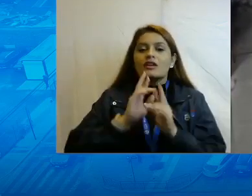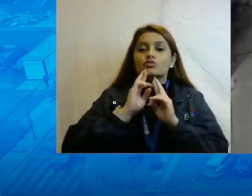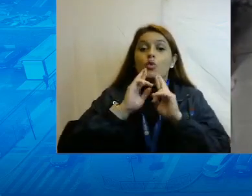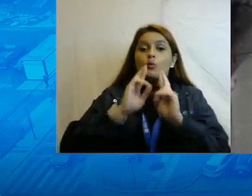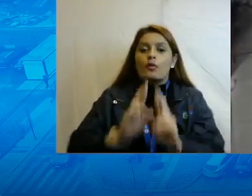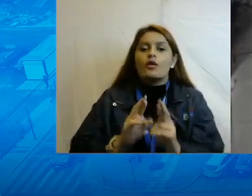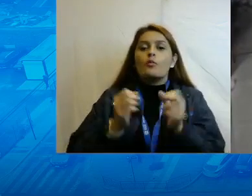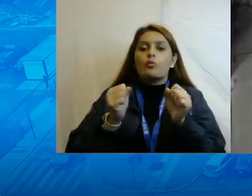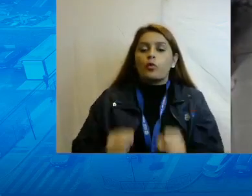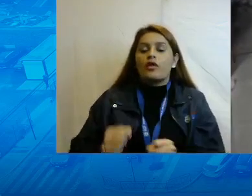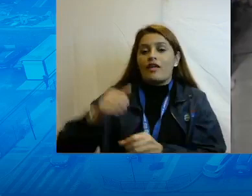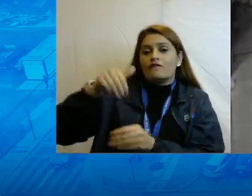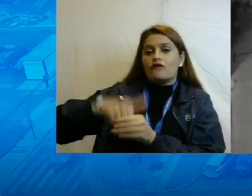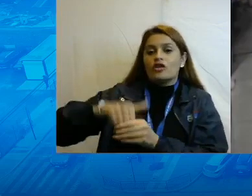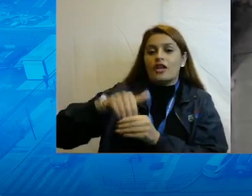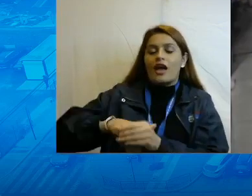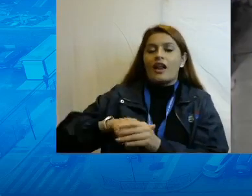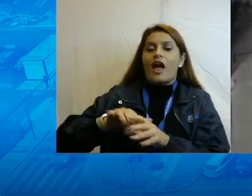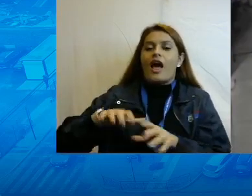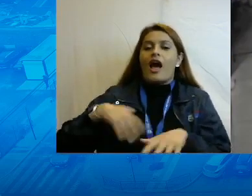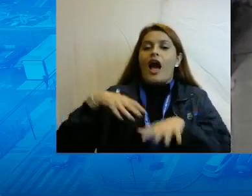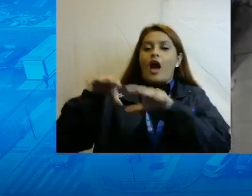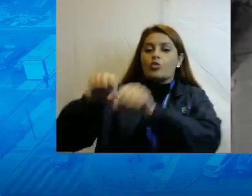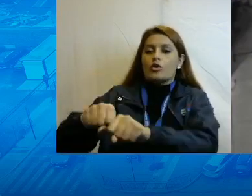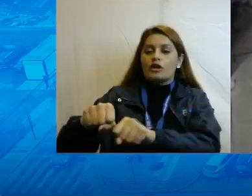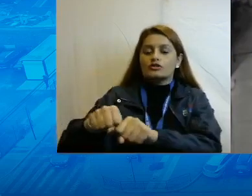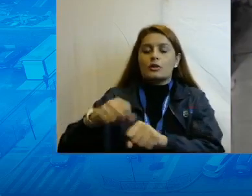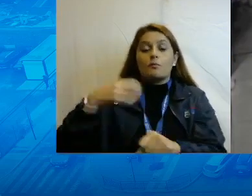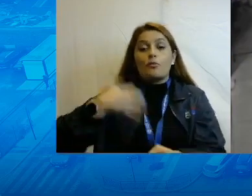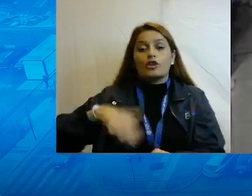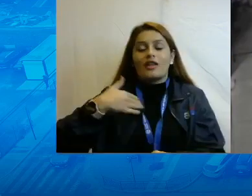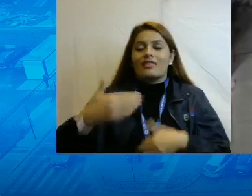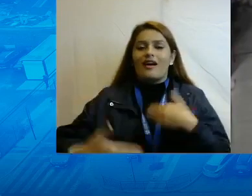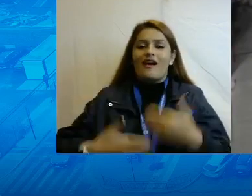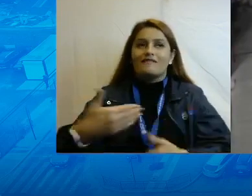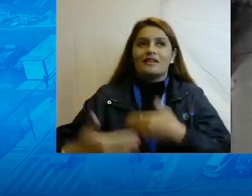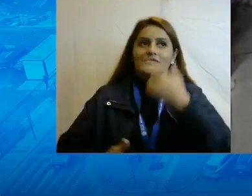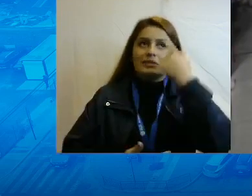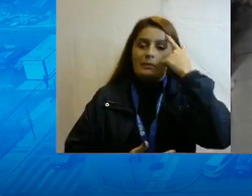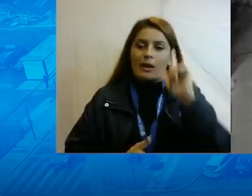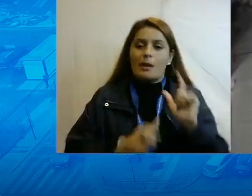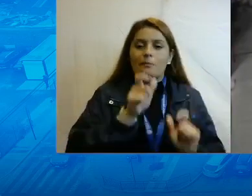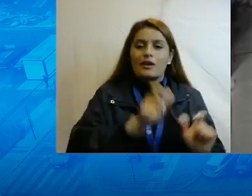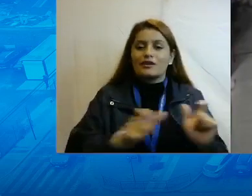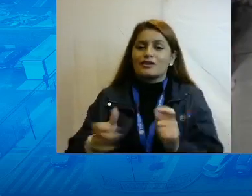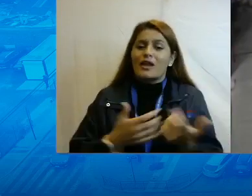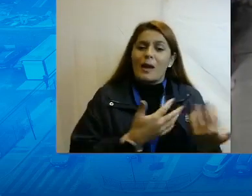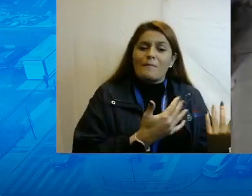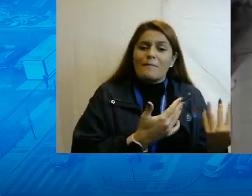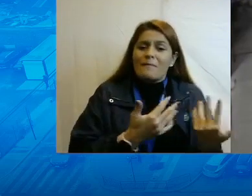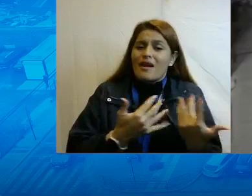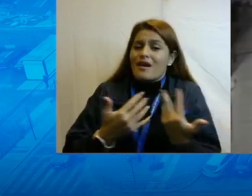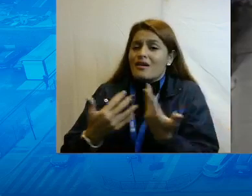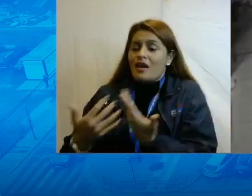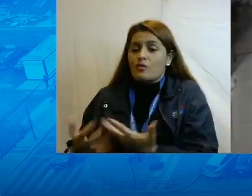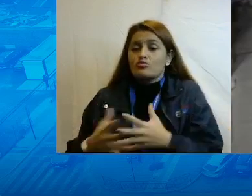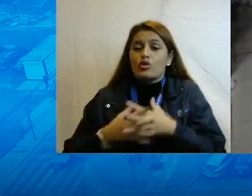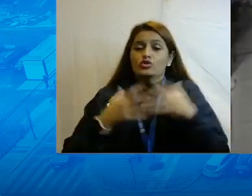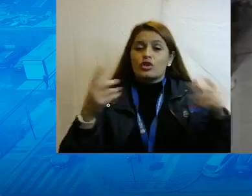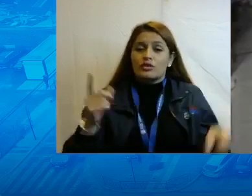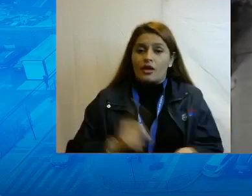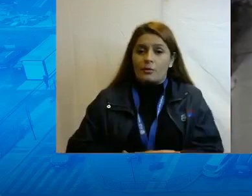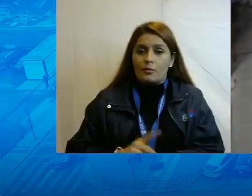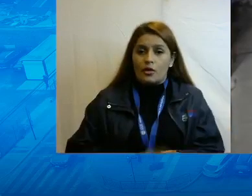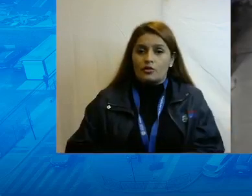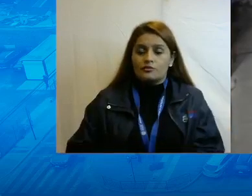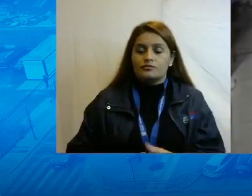podamos votar la adjudicación representa un tremendo avance también para la comunidad que han esperado por años la mejora de